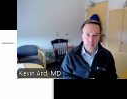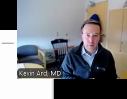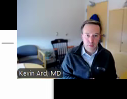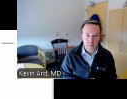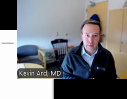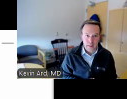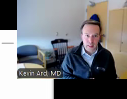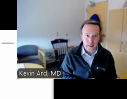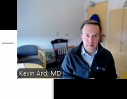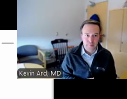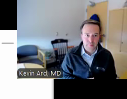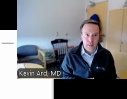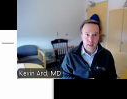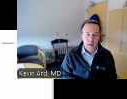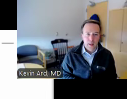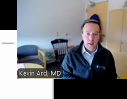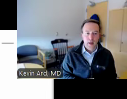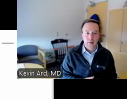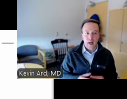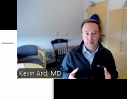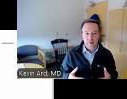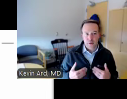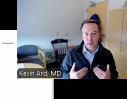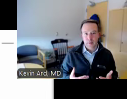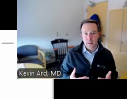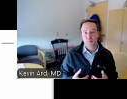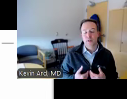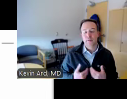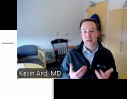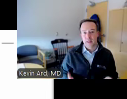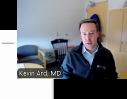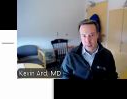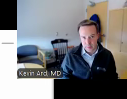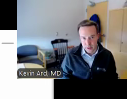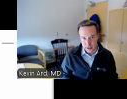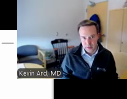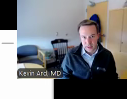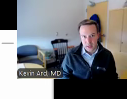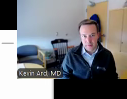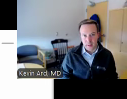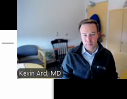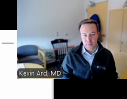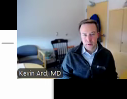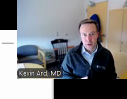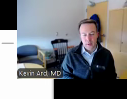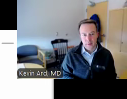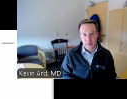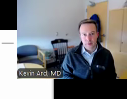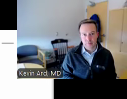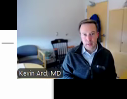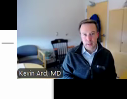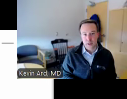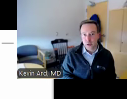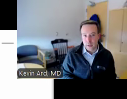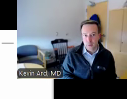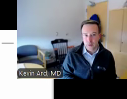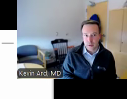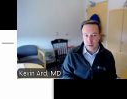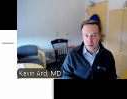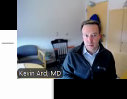las personas por adelantado. Así que podemos proporcionar este tipo de ejemplo con el PrEP. Ahora, ¿cuáles son